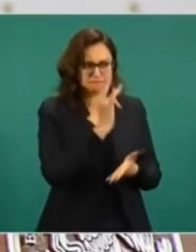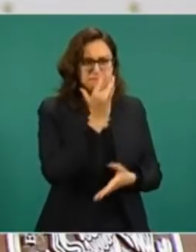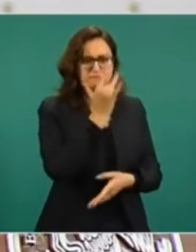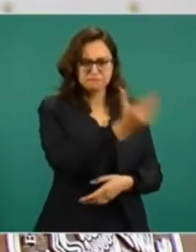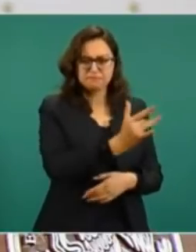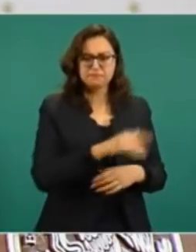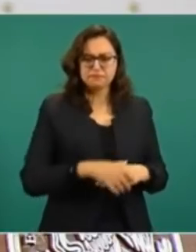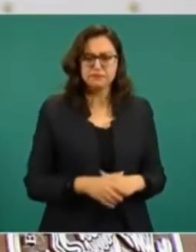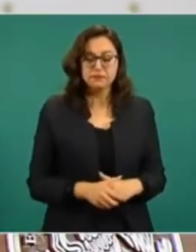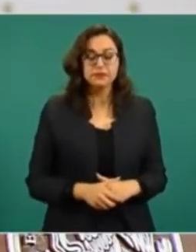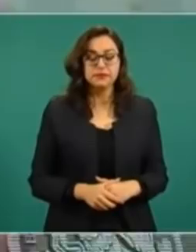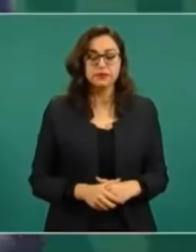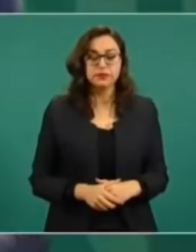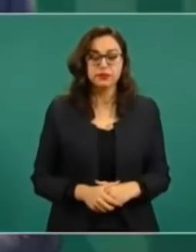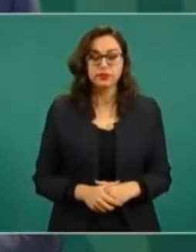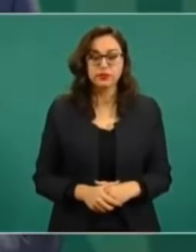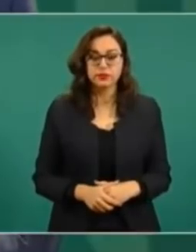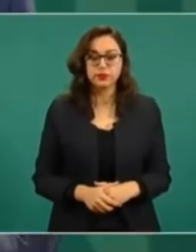Entonces,